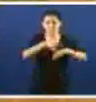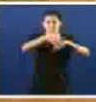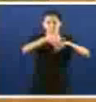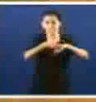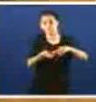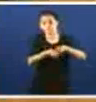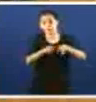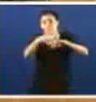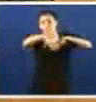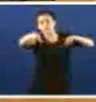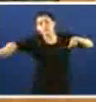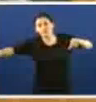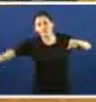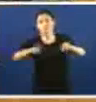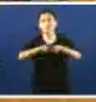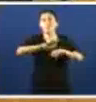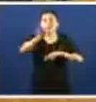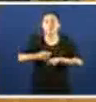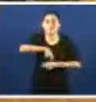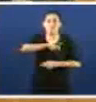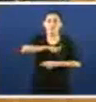sentido aquel de los policías.